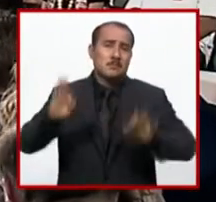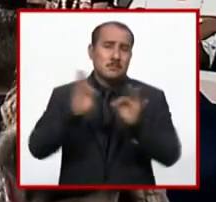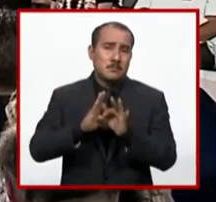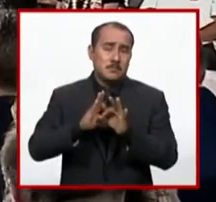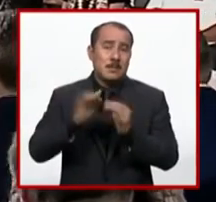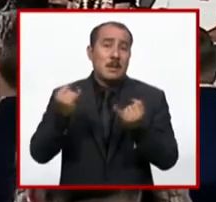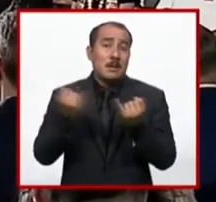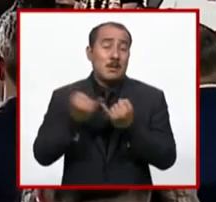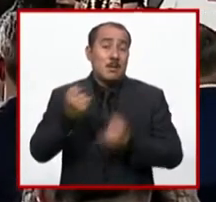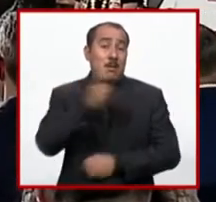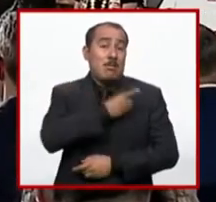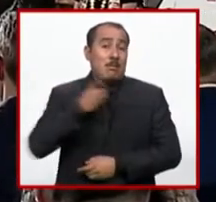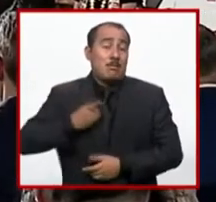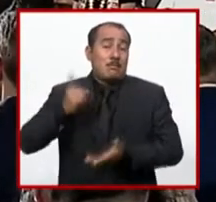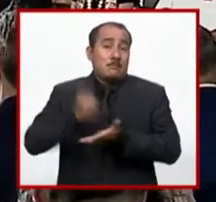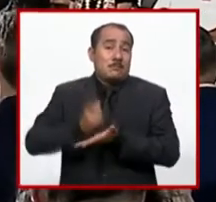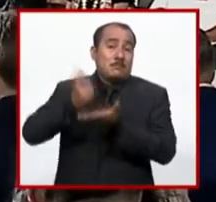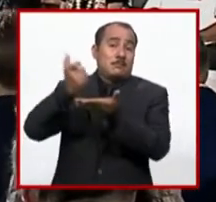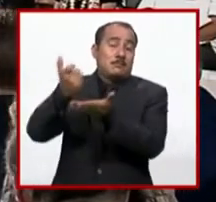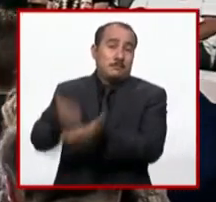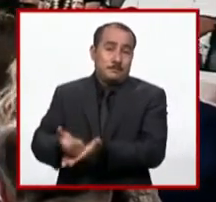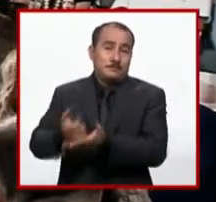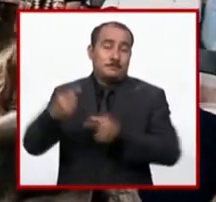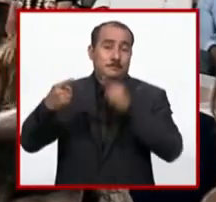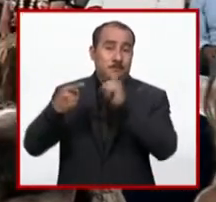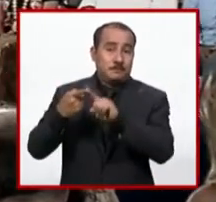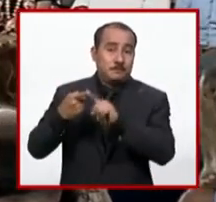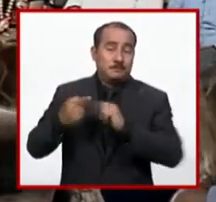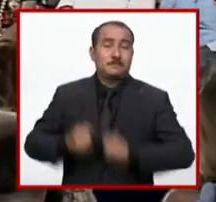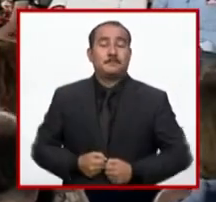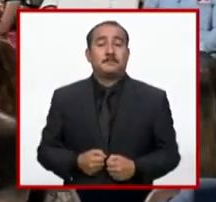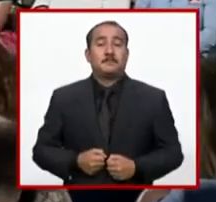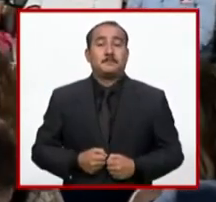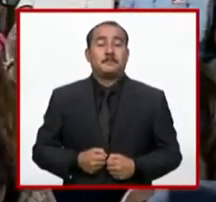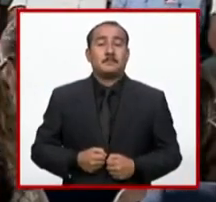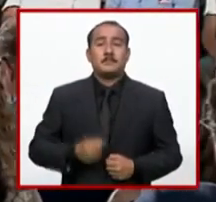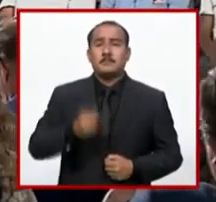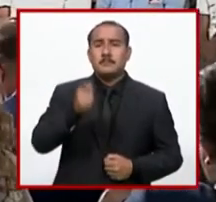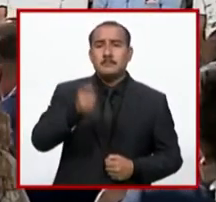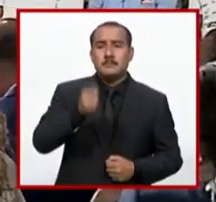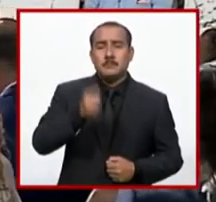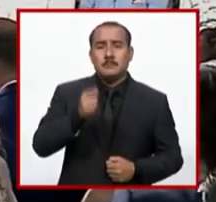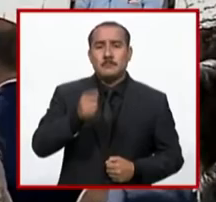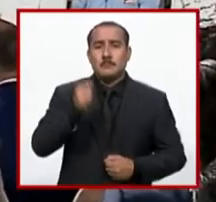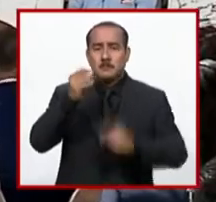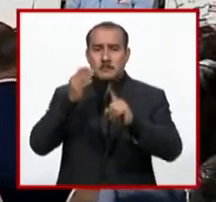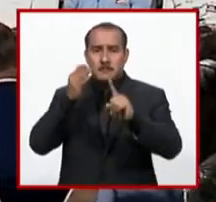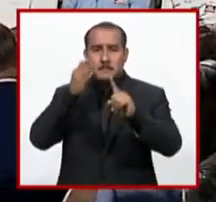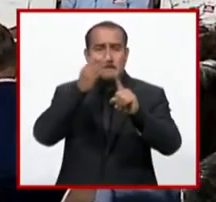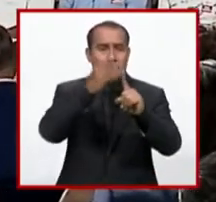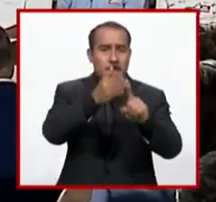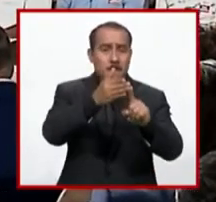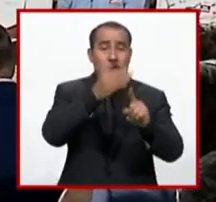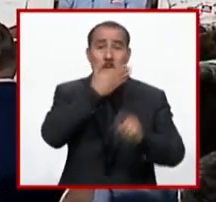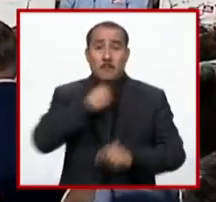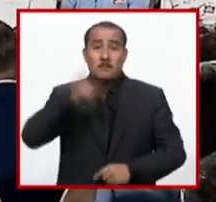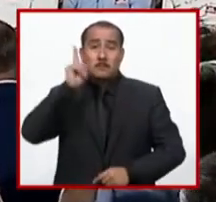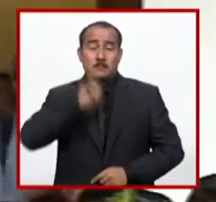de deudas históricas. El primero tiene que ver con el enfoque de género y la